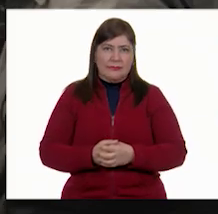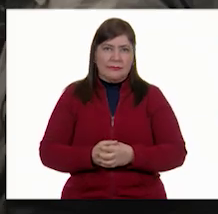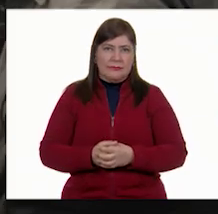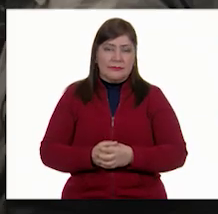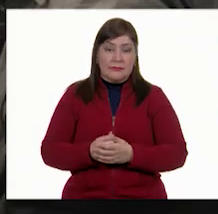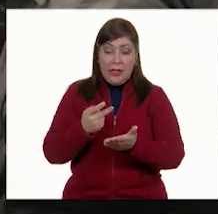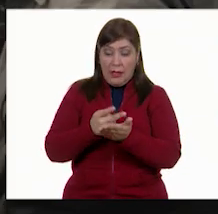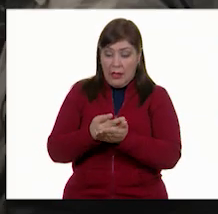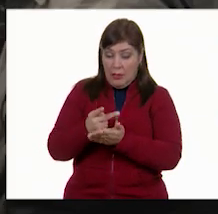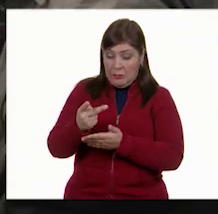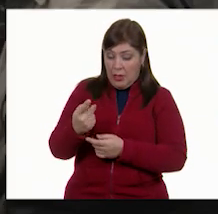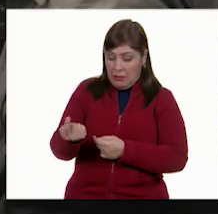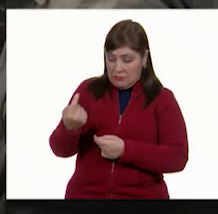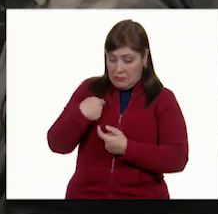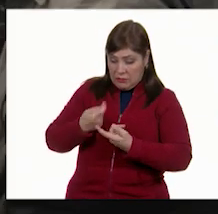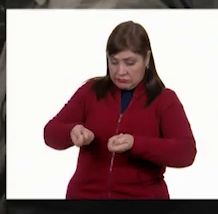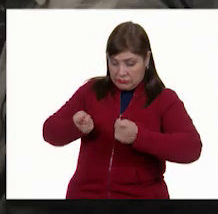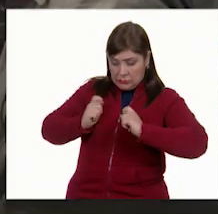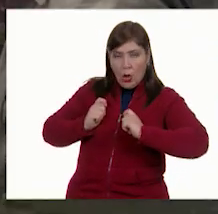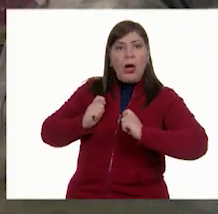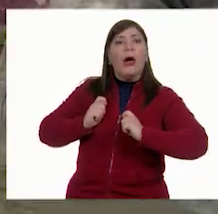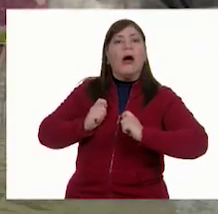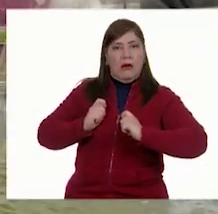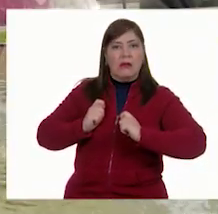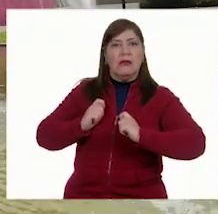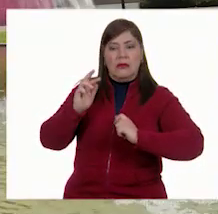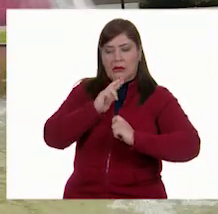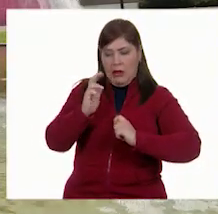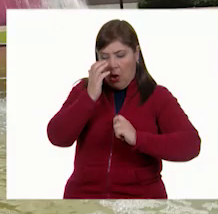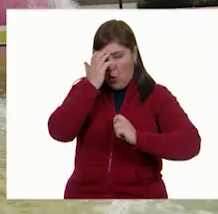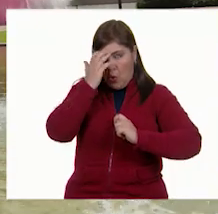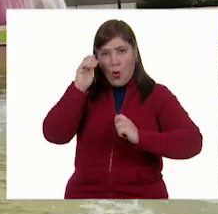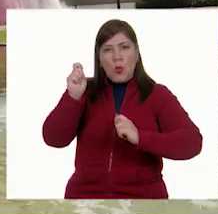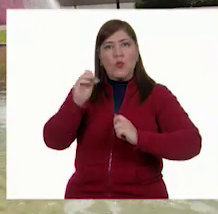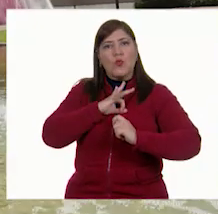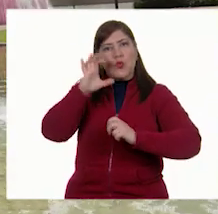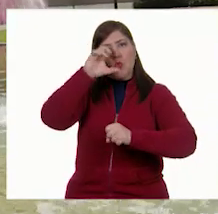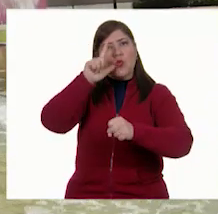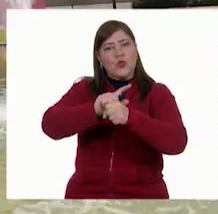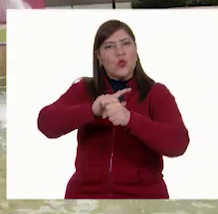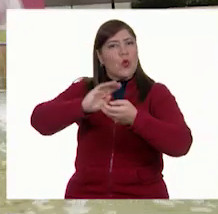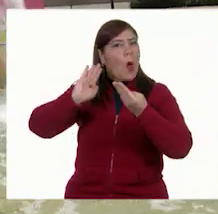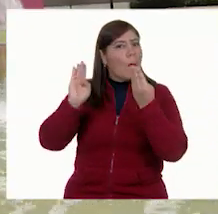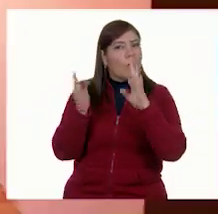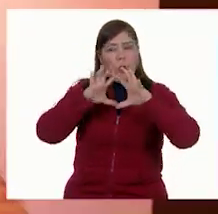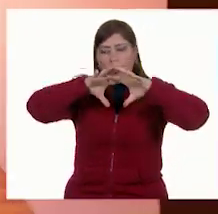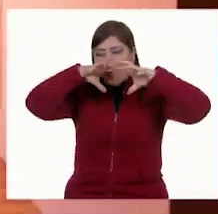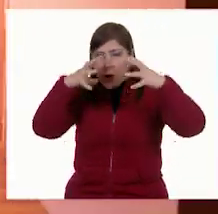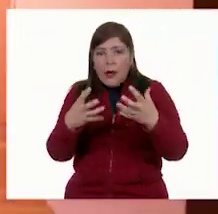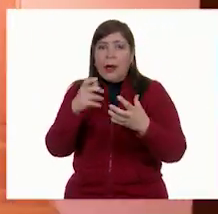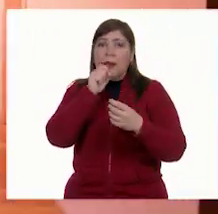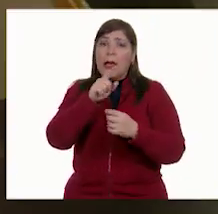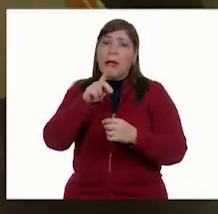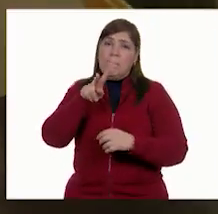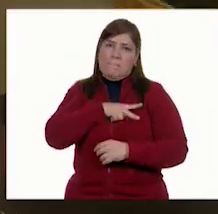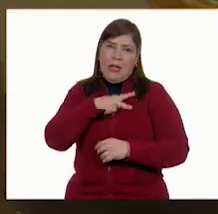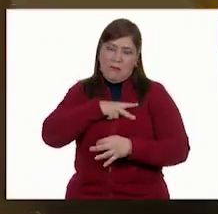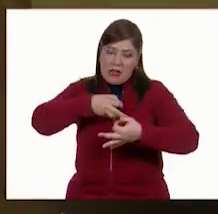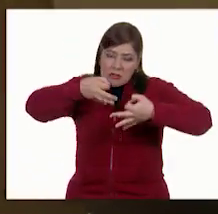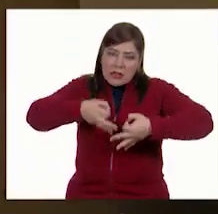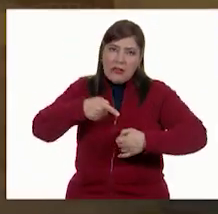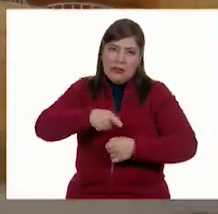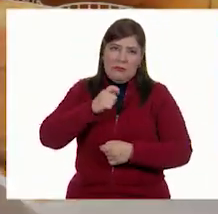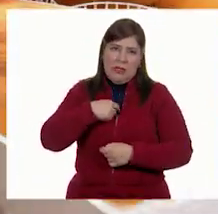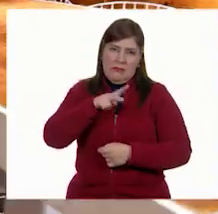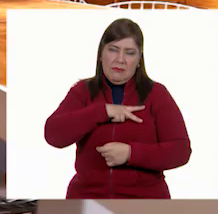El premio que se me otorga es un acto de reconocimiento a la universalidad de la cultura, y en particular de la cultura de mi patria.